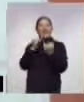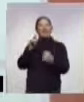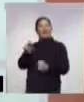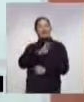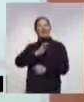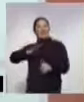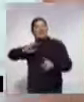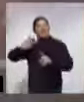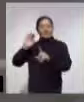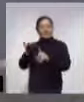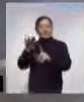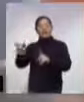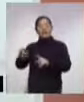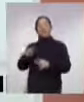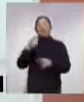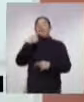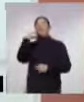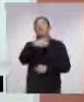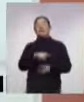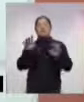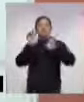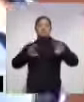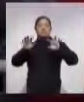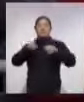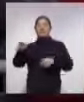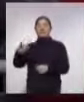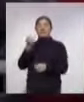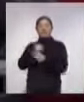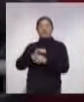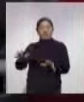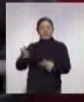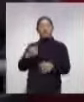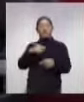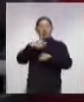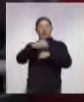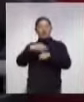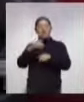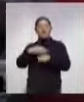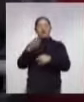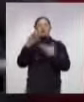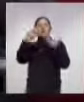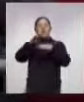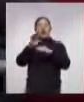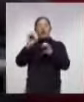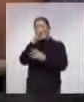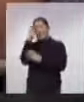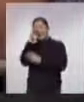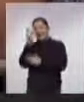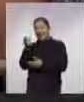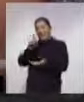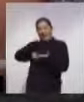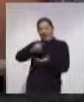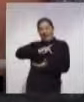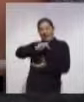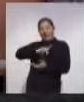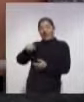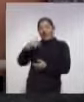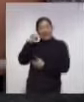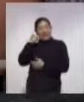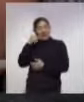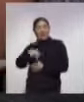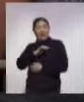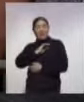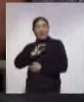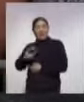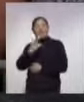víctima de un ciberdelito, pues información como cuentas bancarias y fotografías personales almacenadas en un dispositivo móvil pueden ser